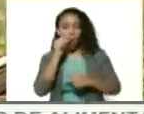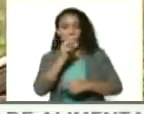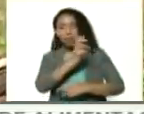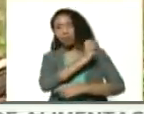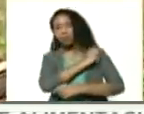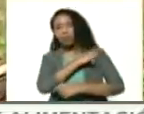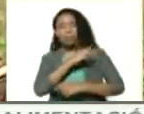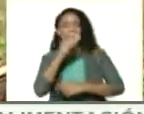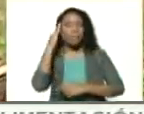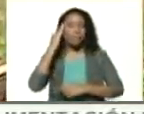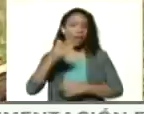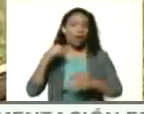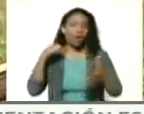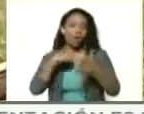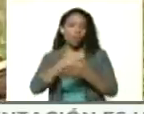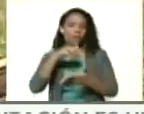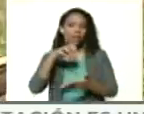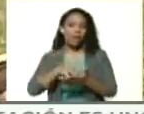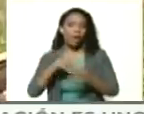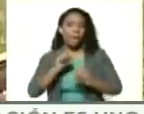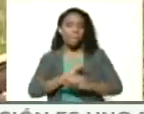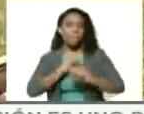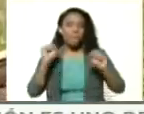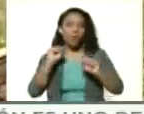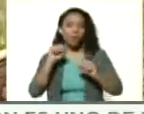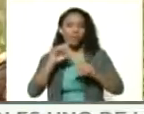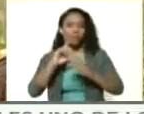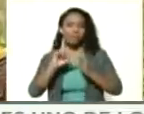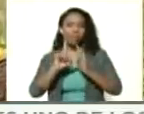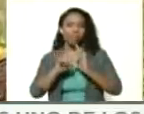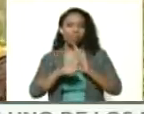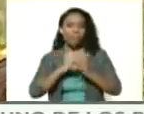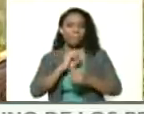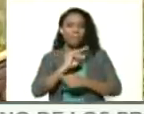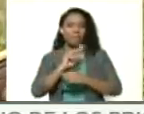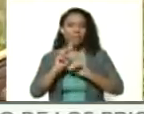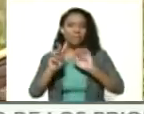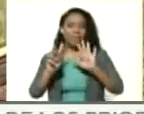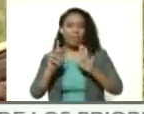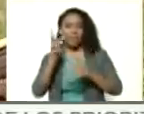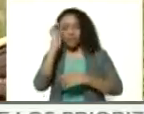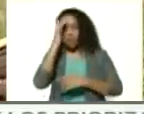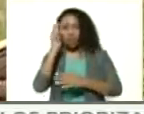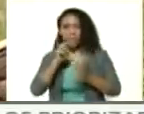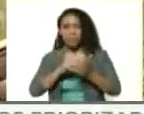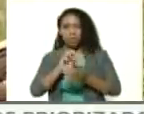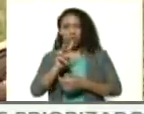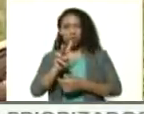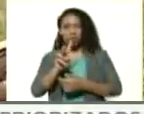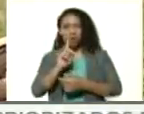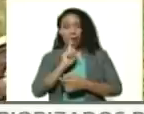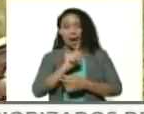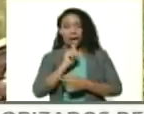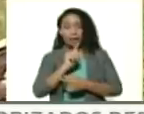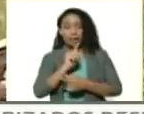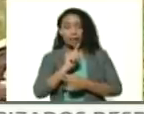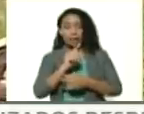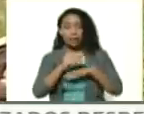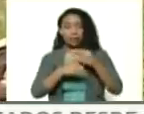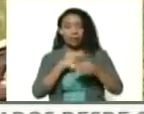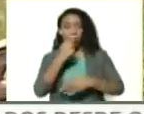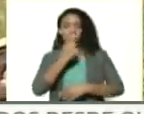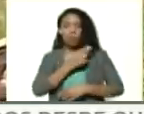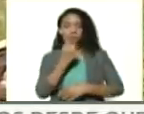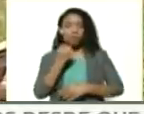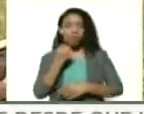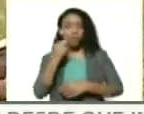quien aseguró que un golpe de Estado estallaría a más tardar el 27 de febrero del 2002. En la conjura estaban comprometidos